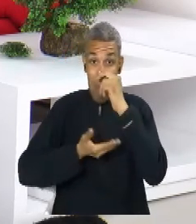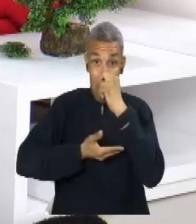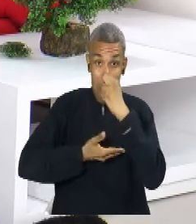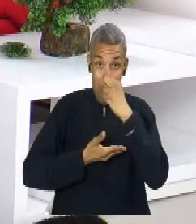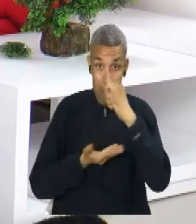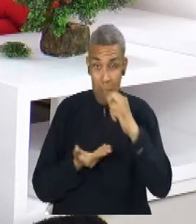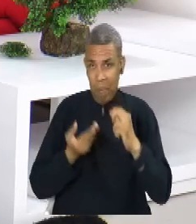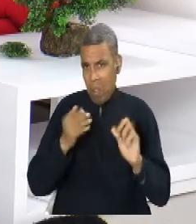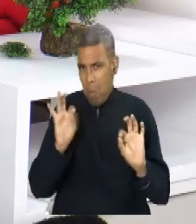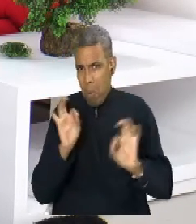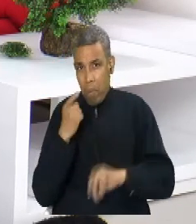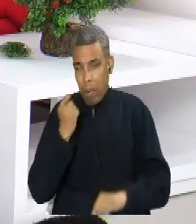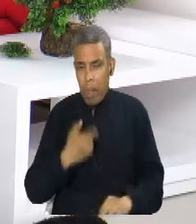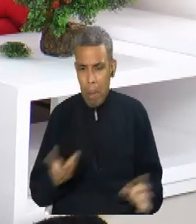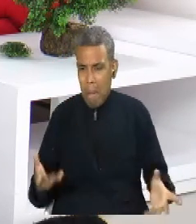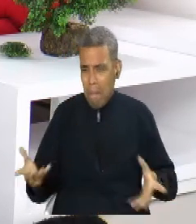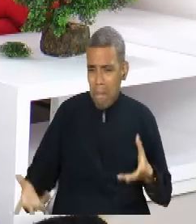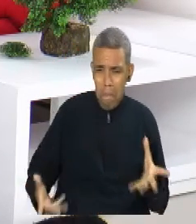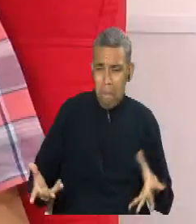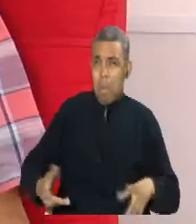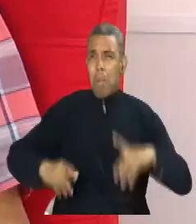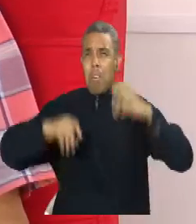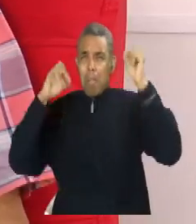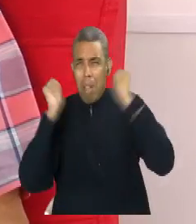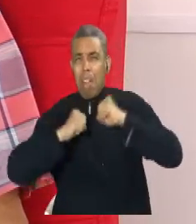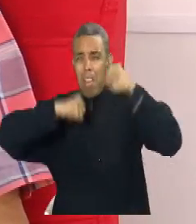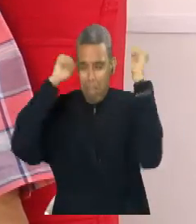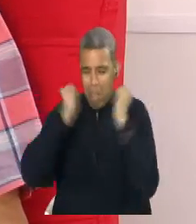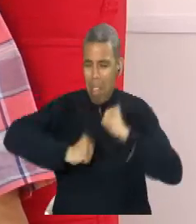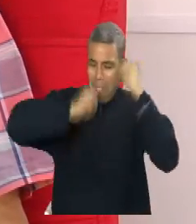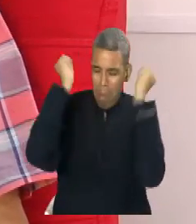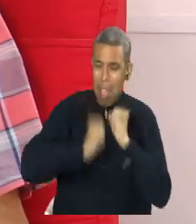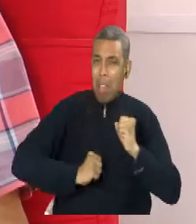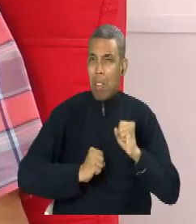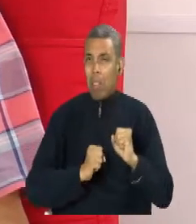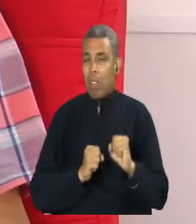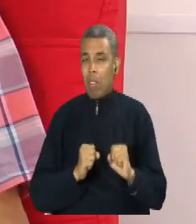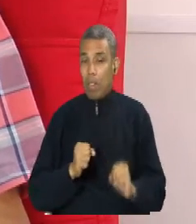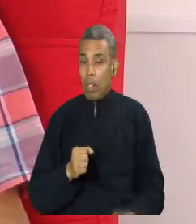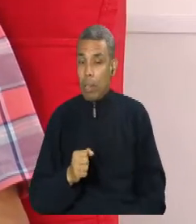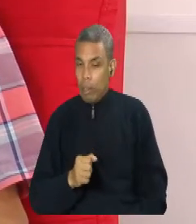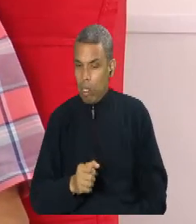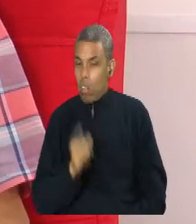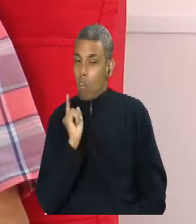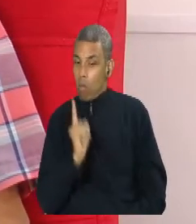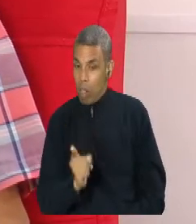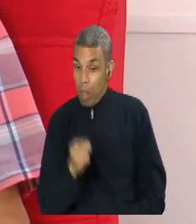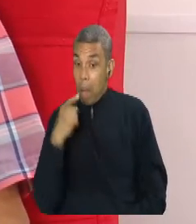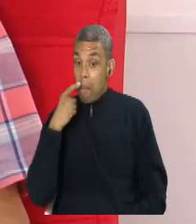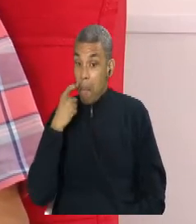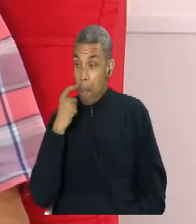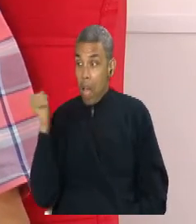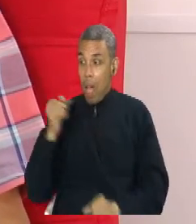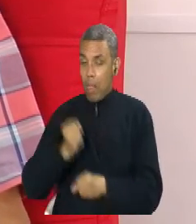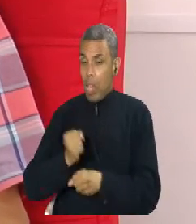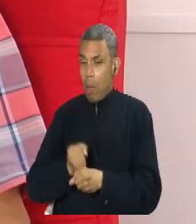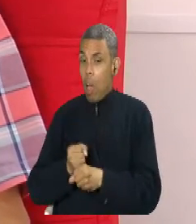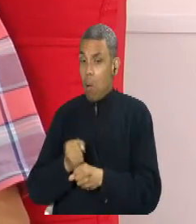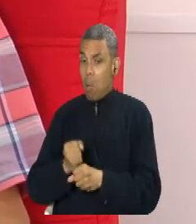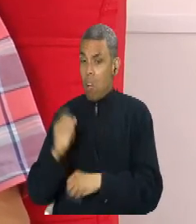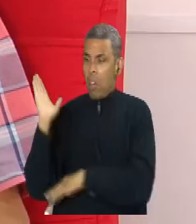o sea que las arrincona el niño con cuando venga su papá le voy a decir o